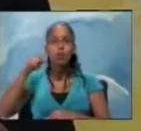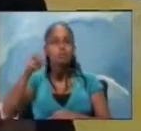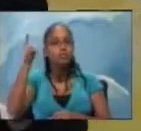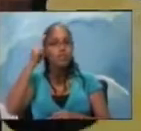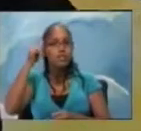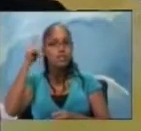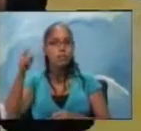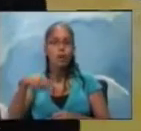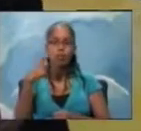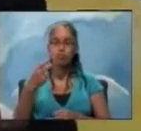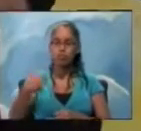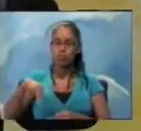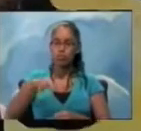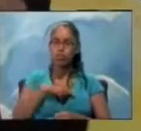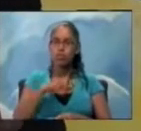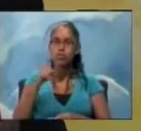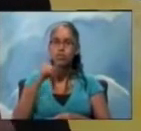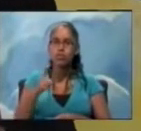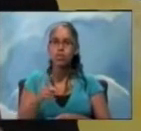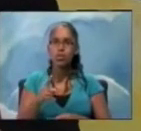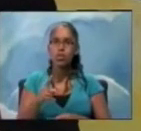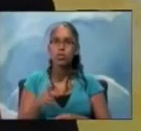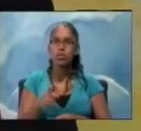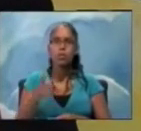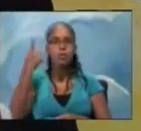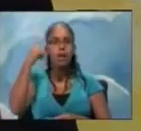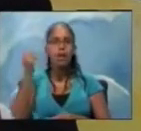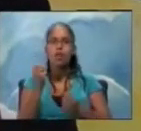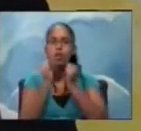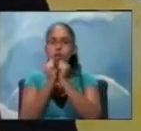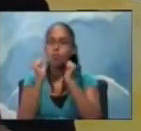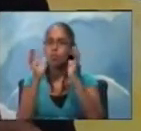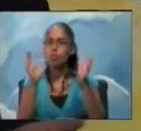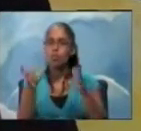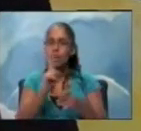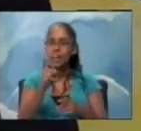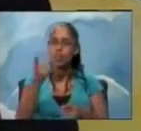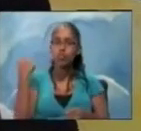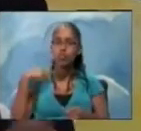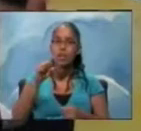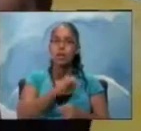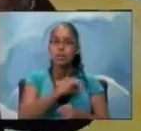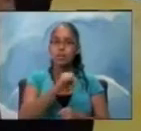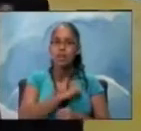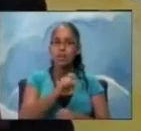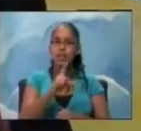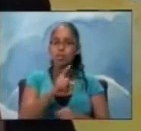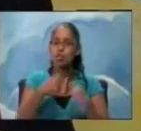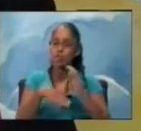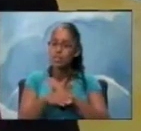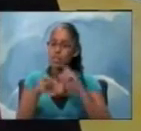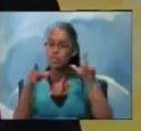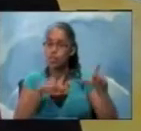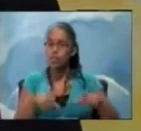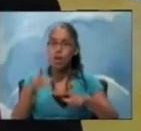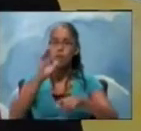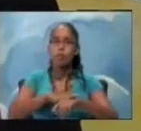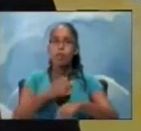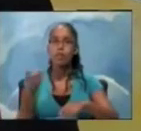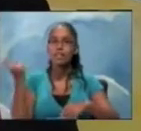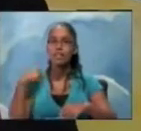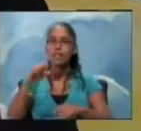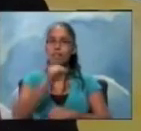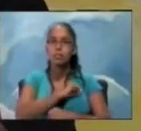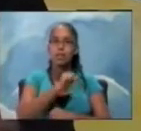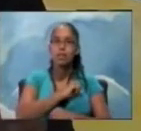uno llega a Jesucristo, esto es para los brujos, para que no tengan miedo, porque hay una cantidad de brujos que no quieren salir de allí porque tienen miedo de que